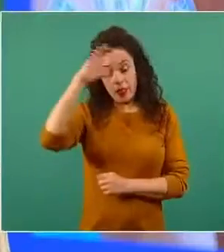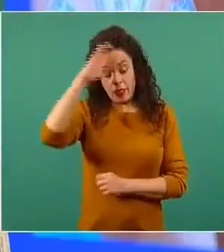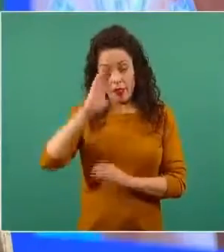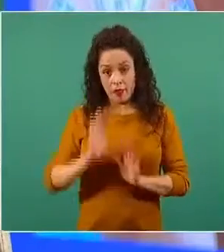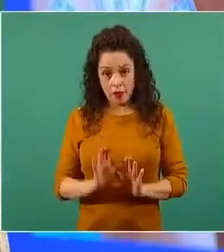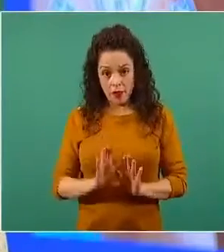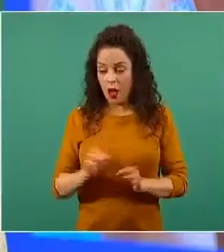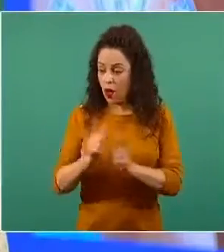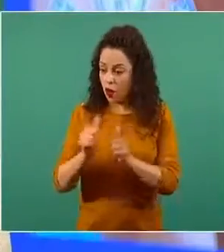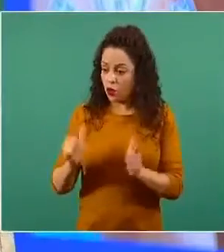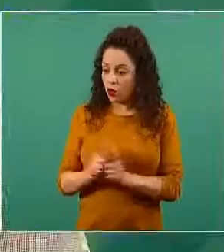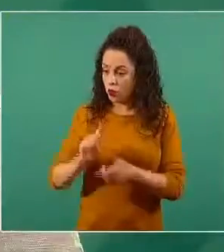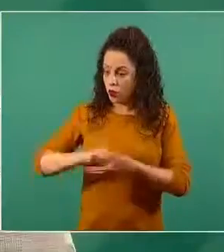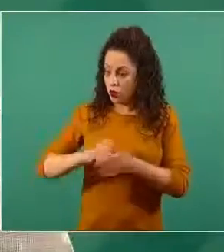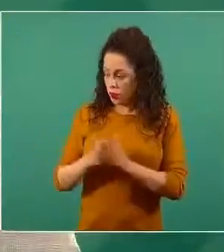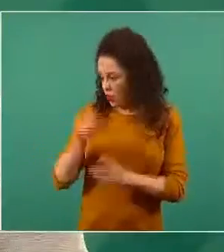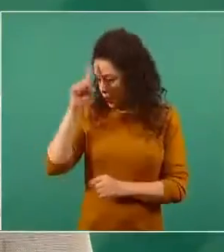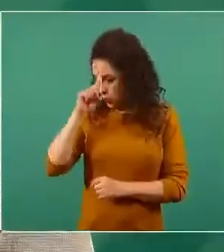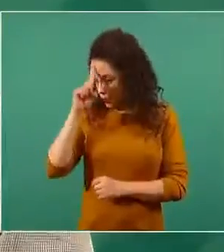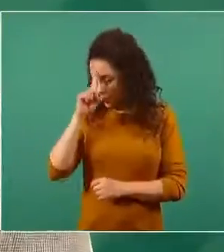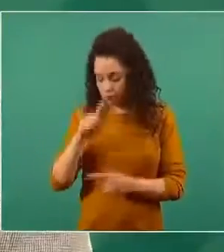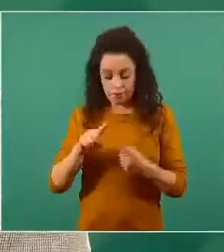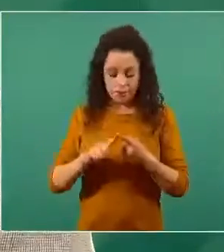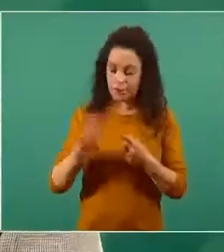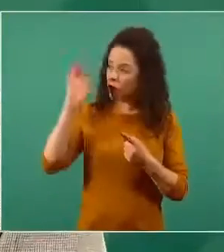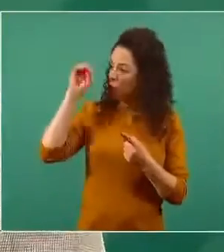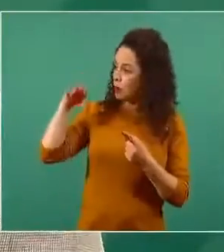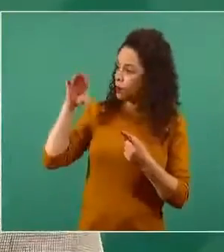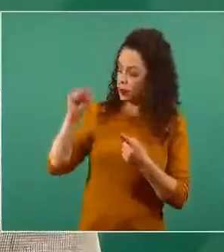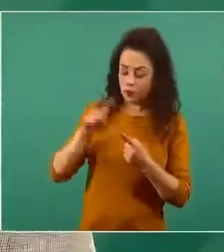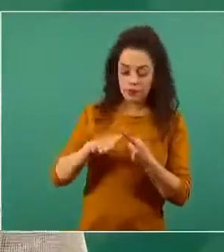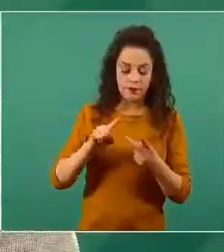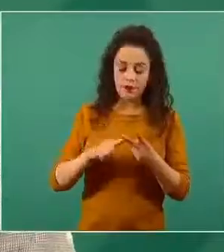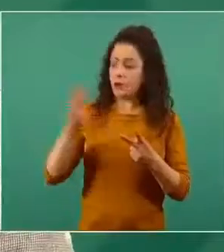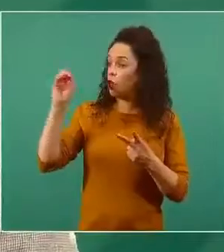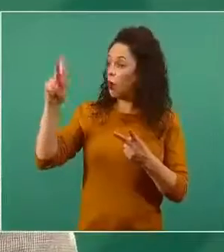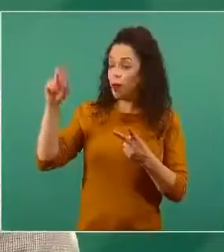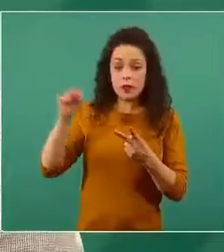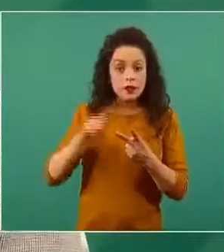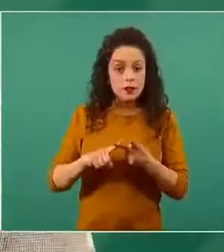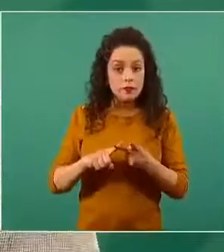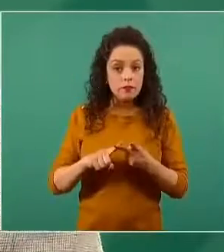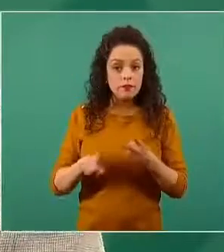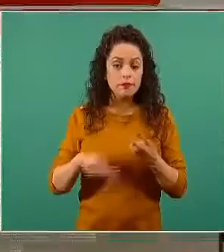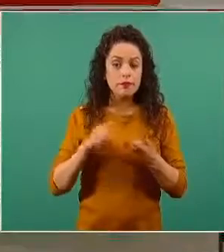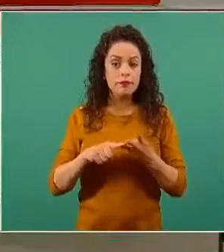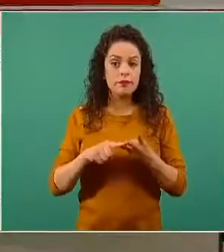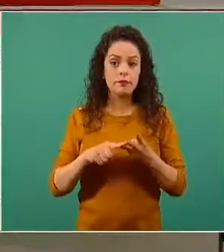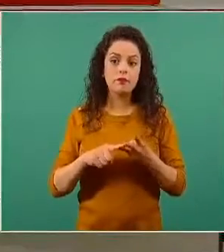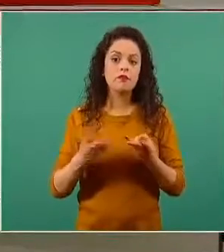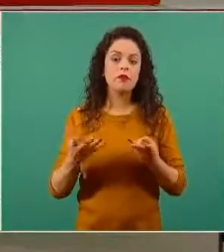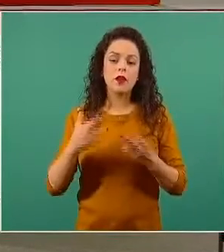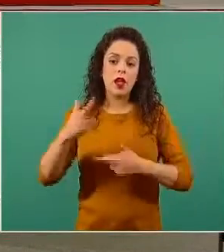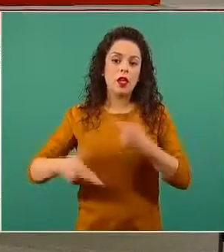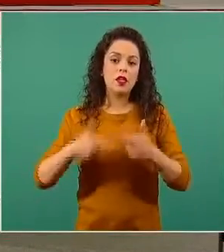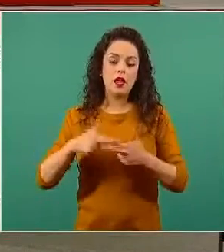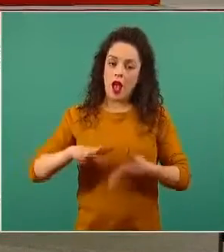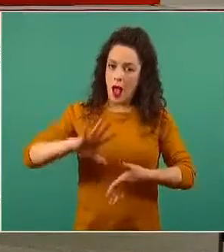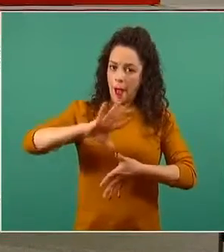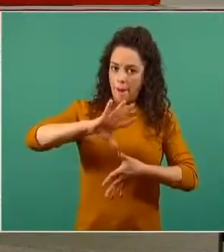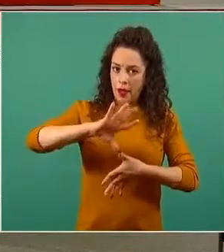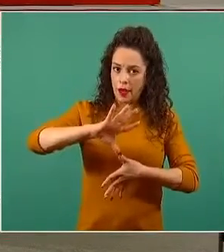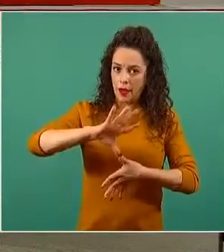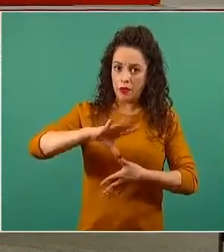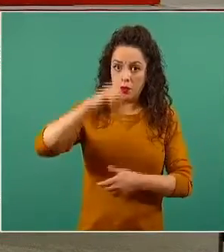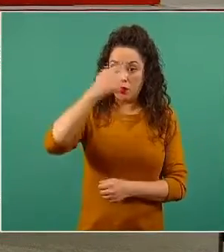grupos técnicos asesores, el de la OMS, el de la OPS, en el caso de la región de América, hay unos semejantes para